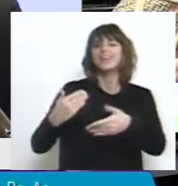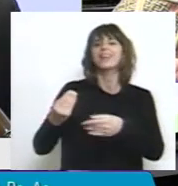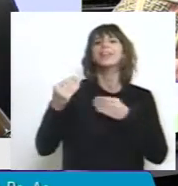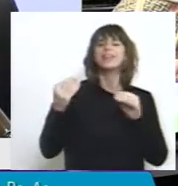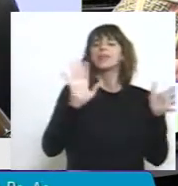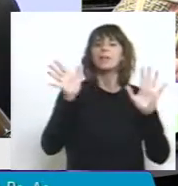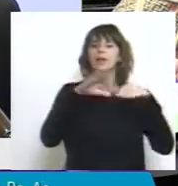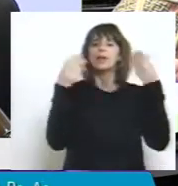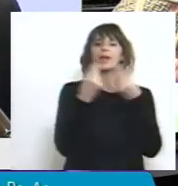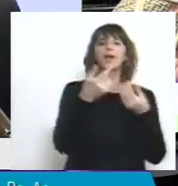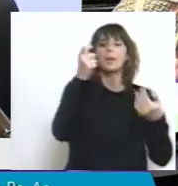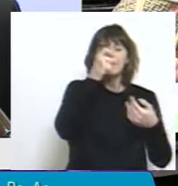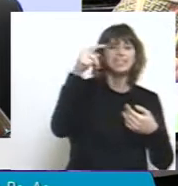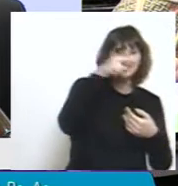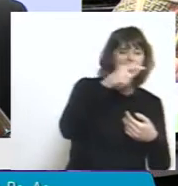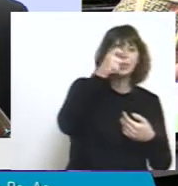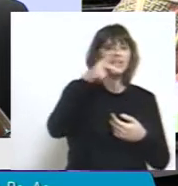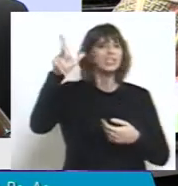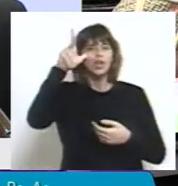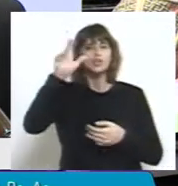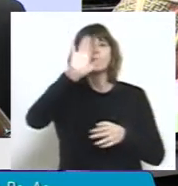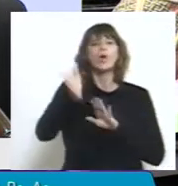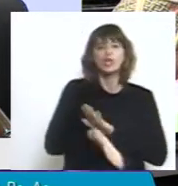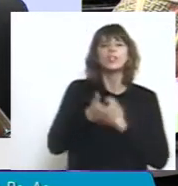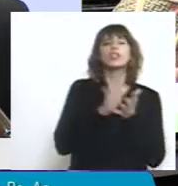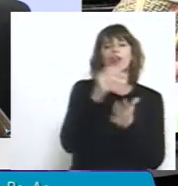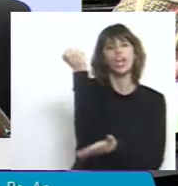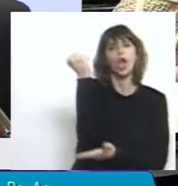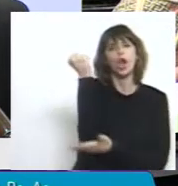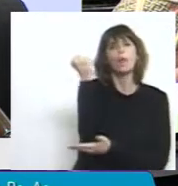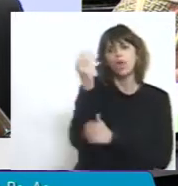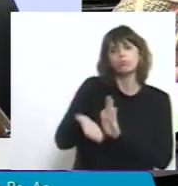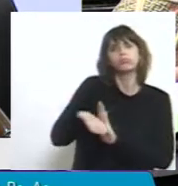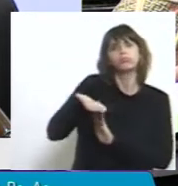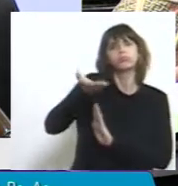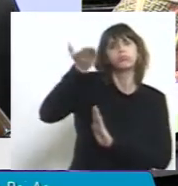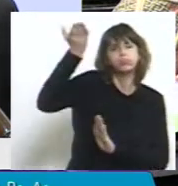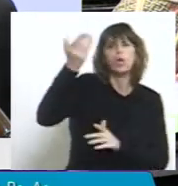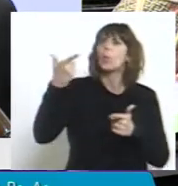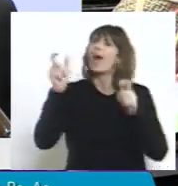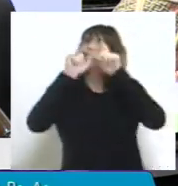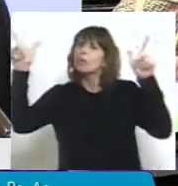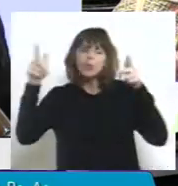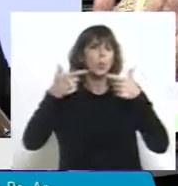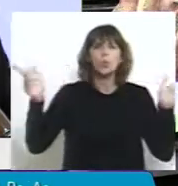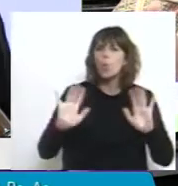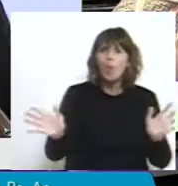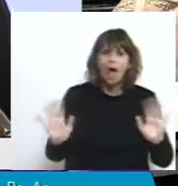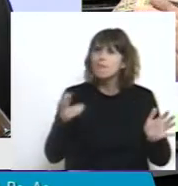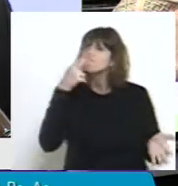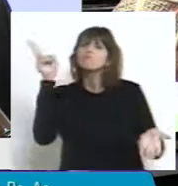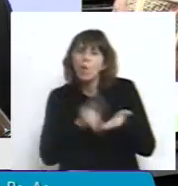el 27-28%. No hay ningún sobresalto. No hay ningún sobresalto, no hay ningún impuestazo. Estas son las